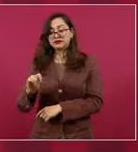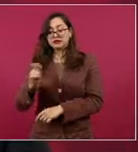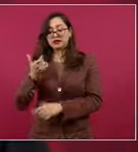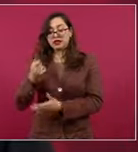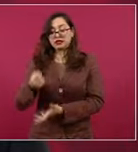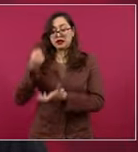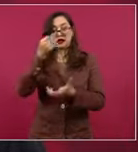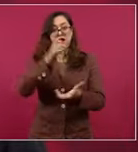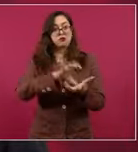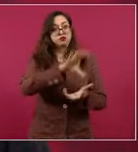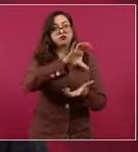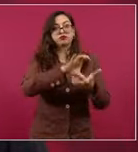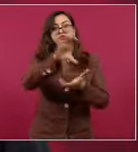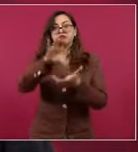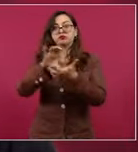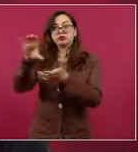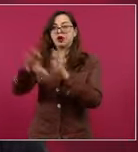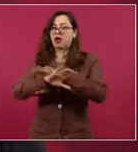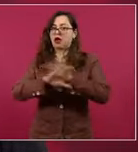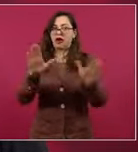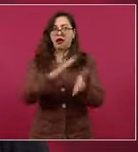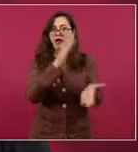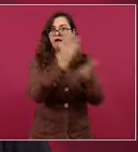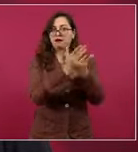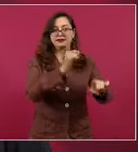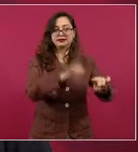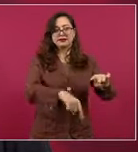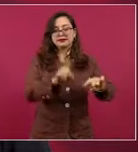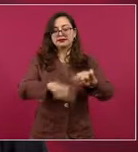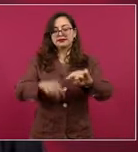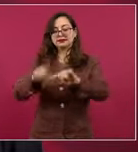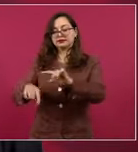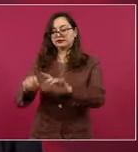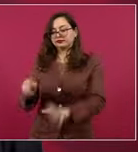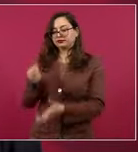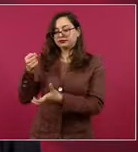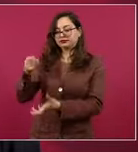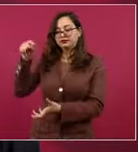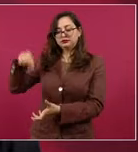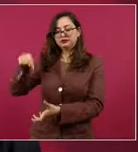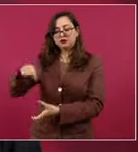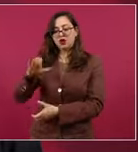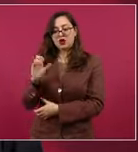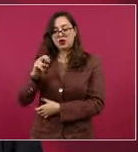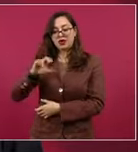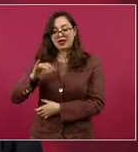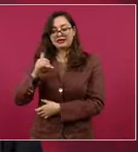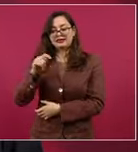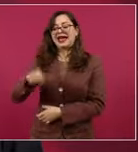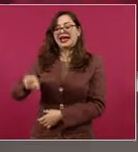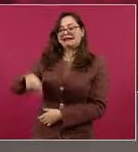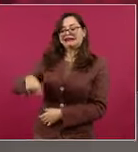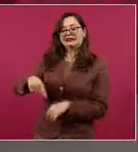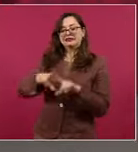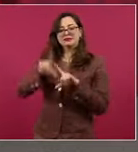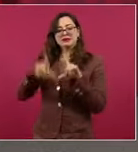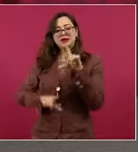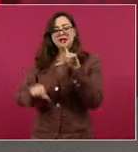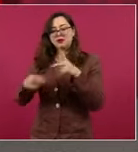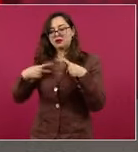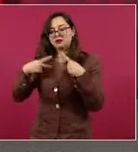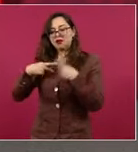y ahora ya no hay eso. Son becas para investigadores,